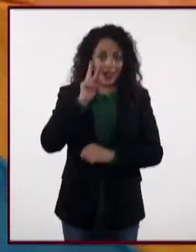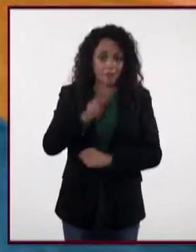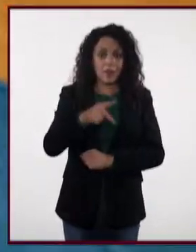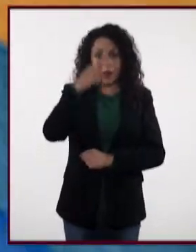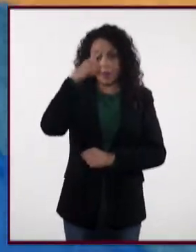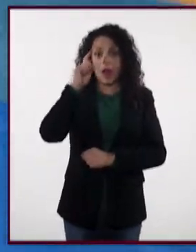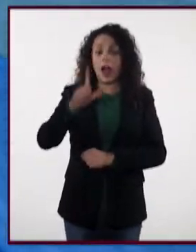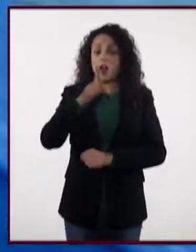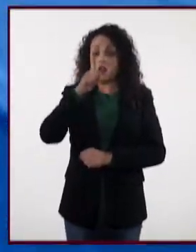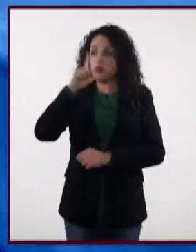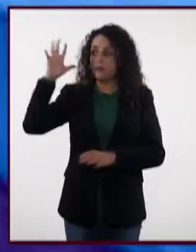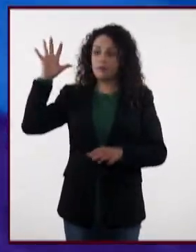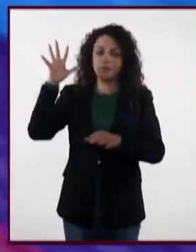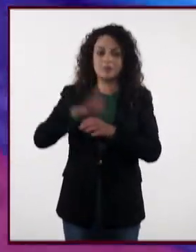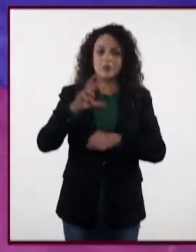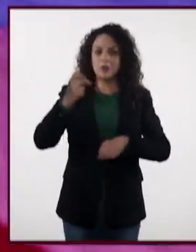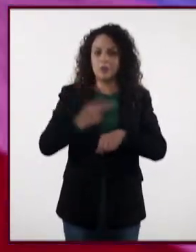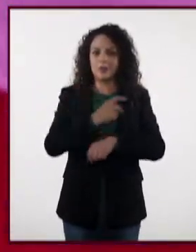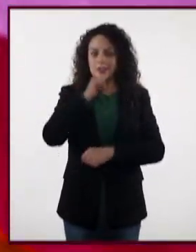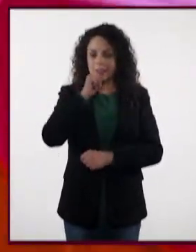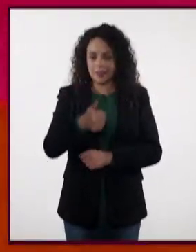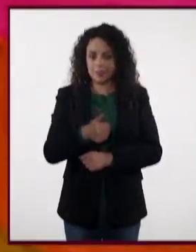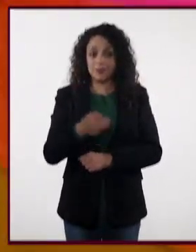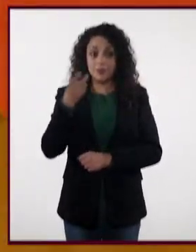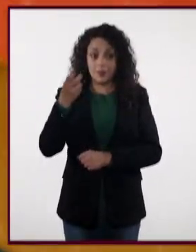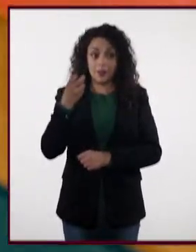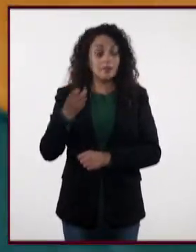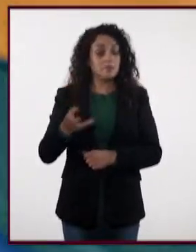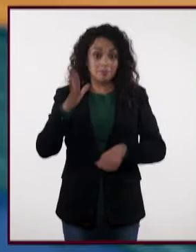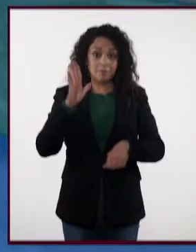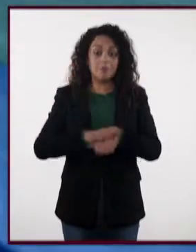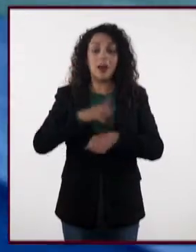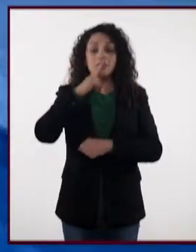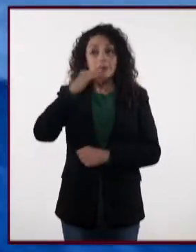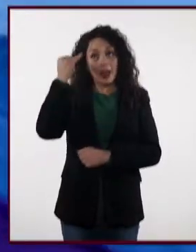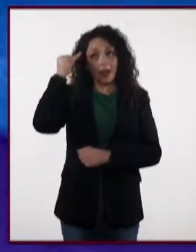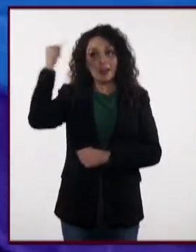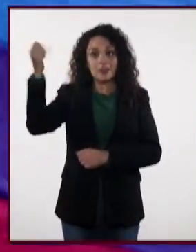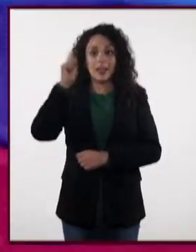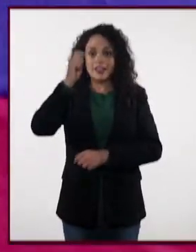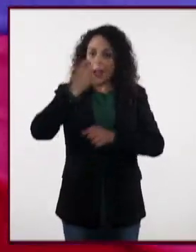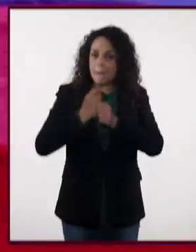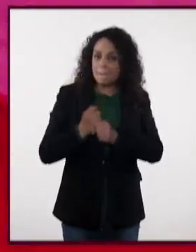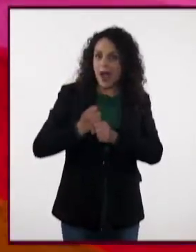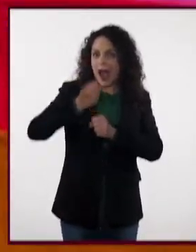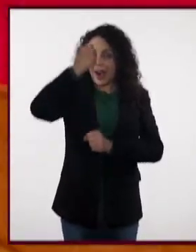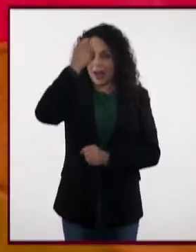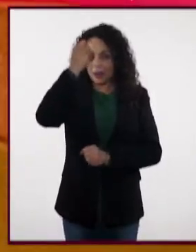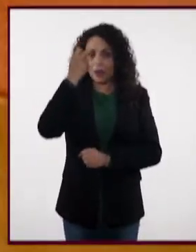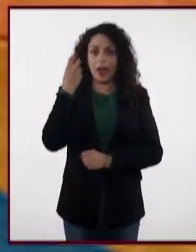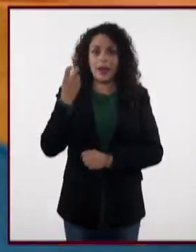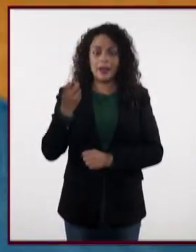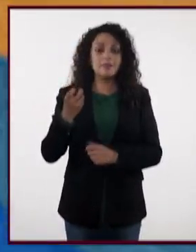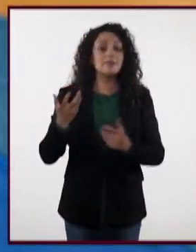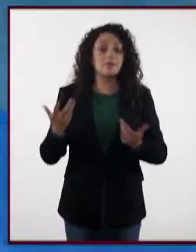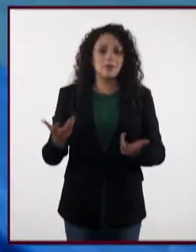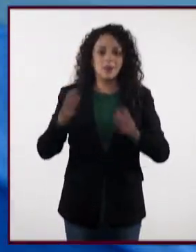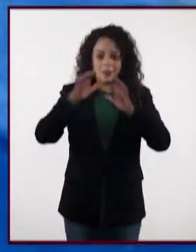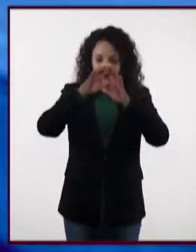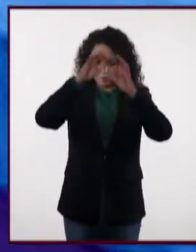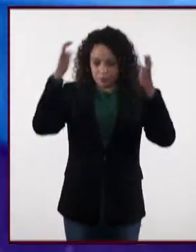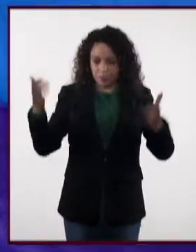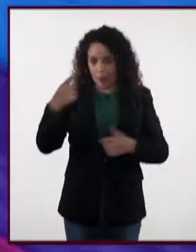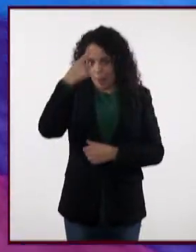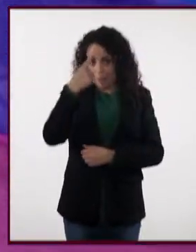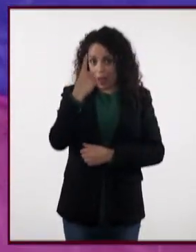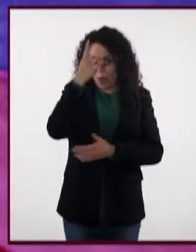luz. Uno de los inventos más ingeniosos del mundo, el paraguas o sombrilla, es literalmente un techito